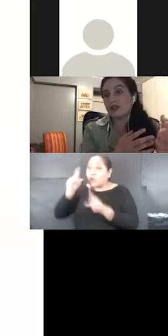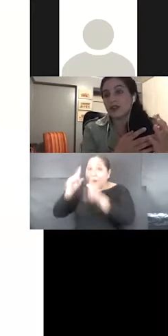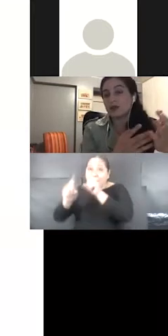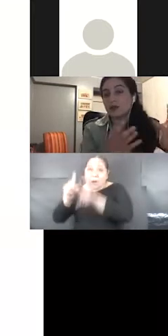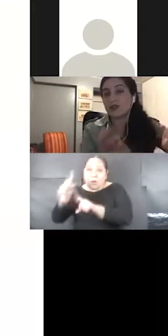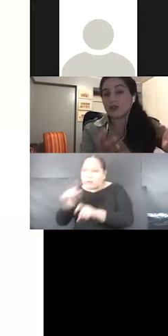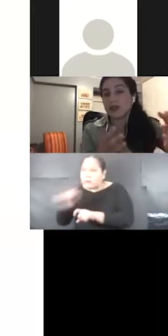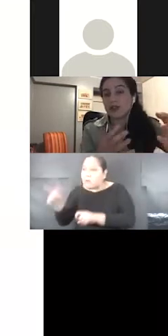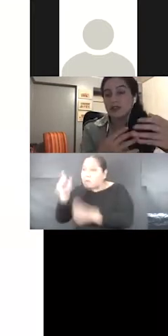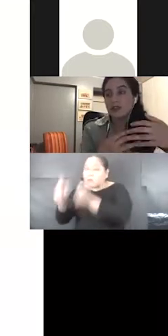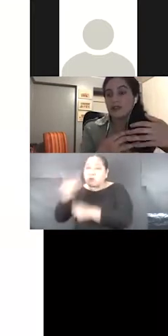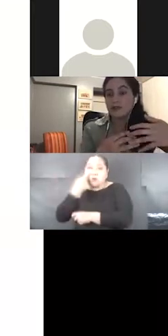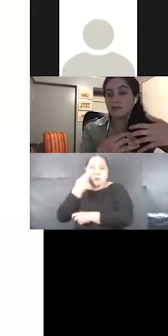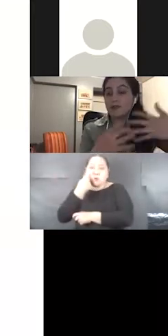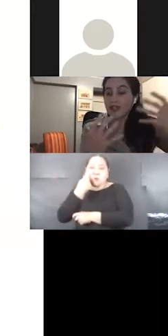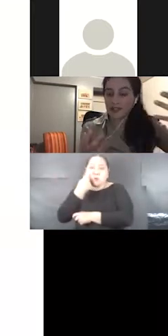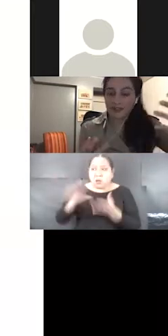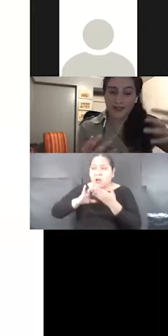conocen qué es la cultura sorda